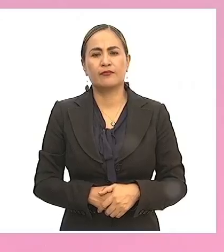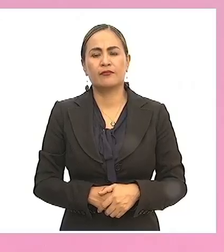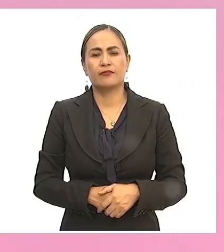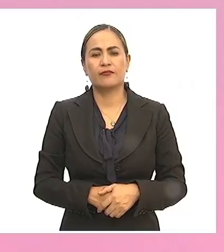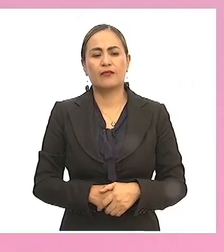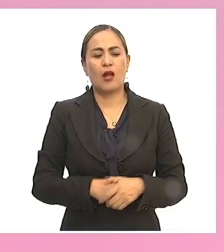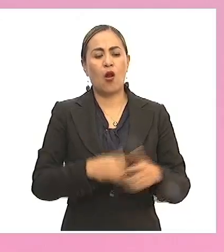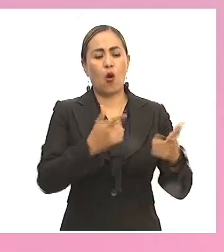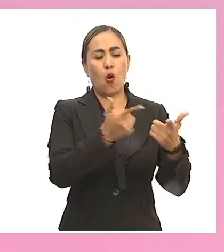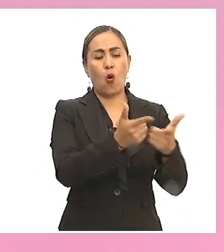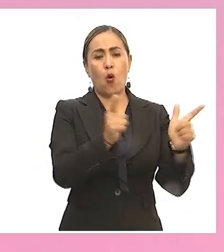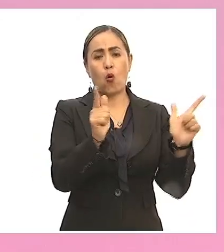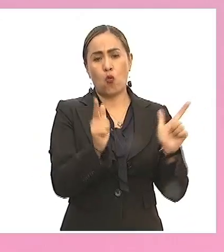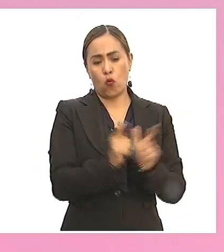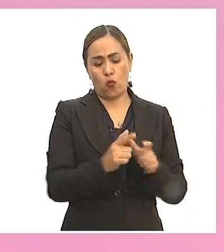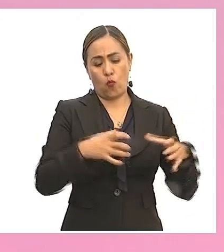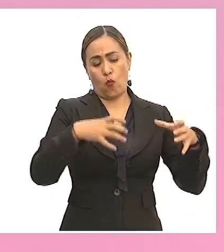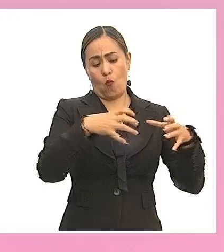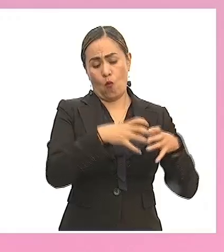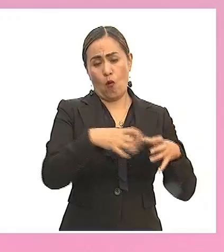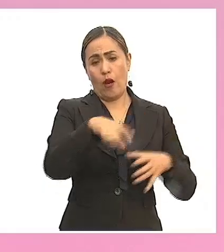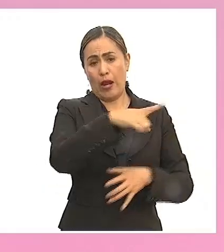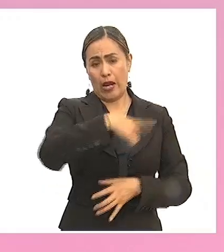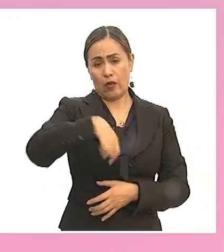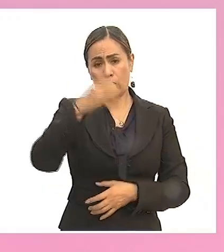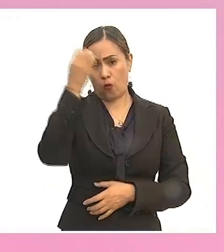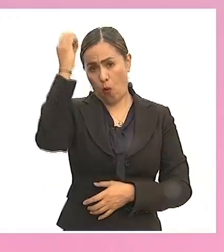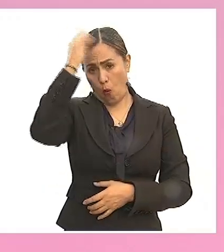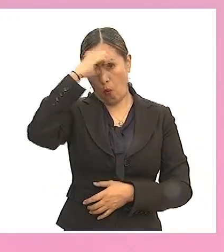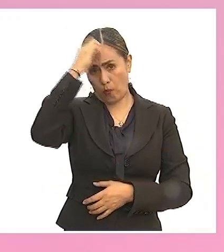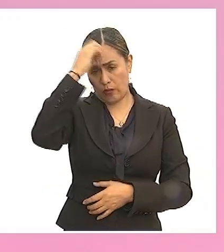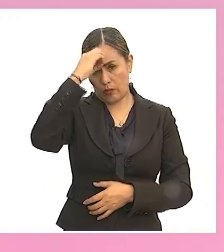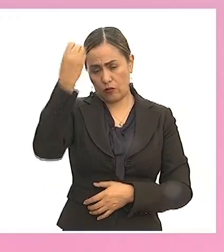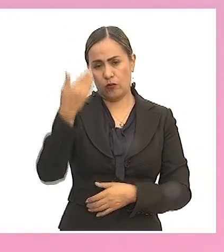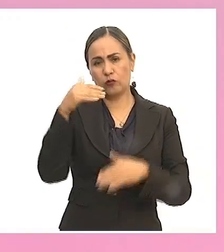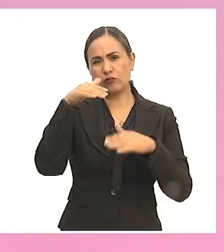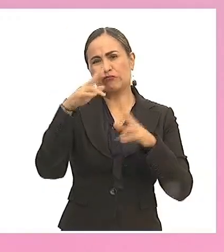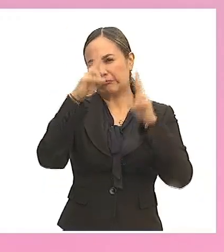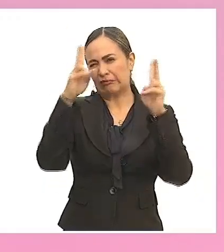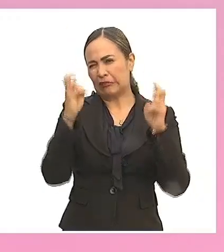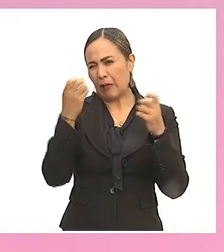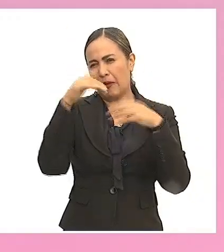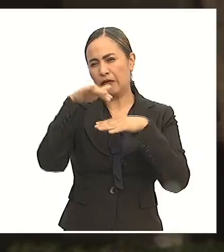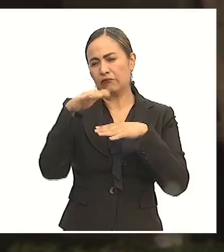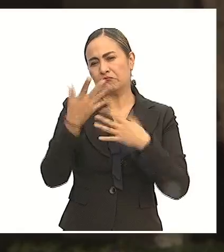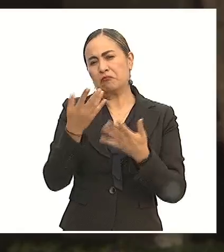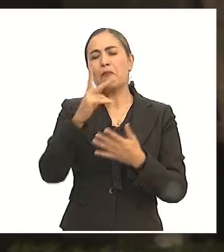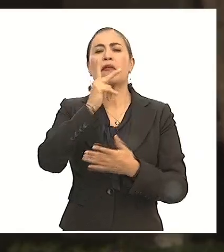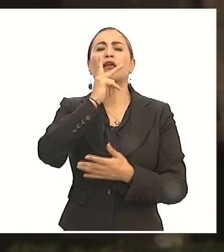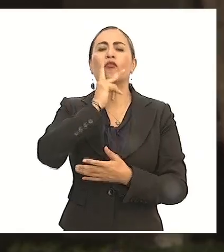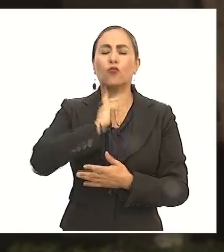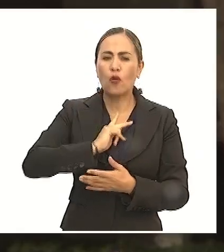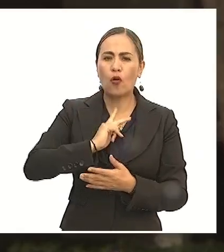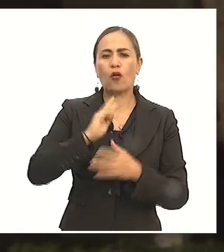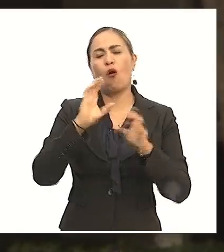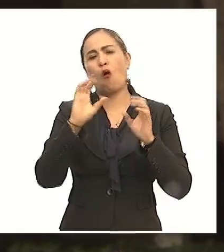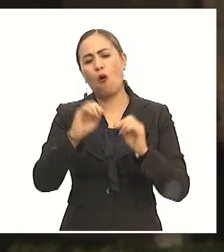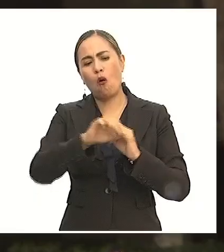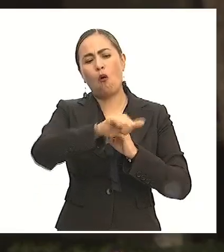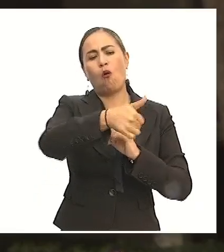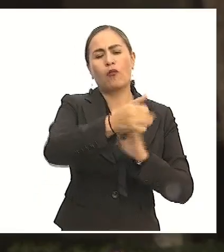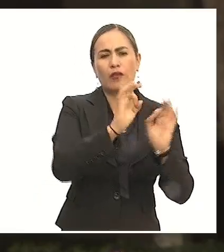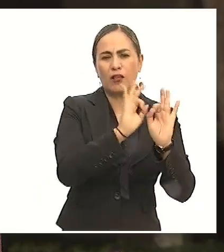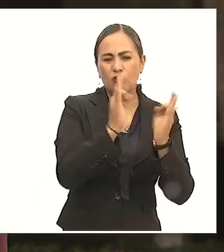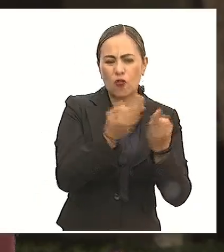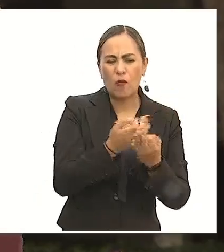corriente de opinión en contra del petróleo y de otras energías fósiles, lo